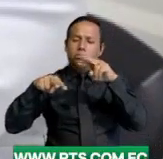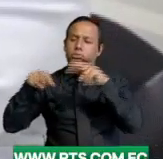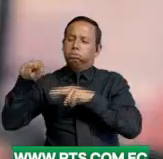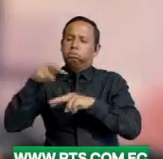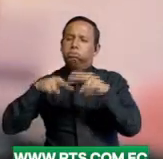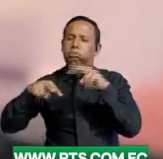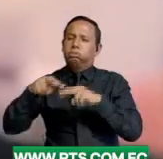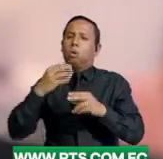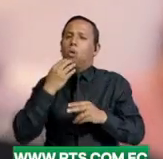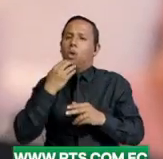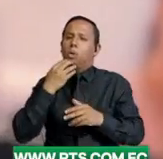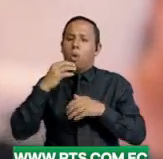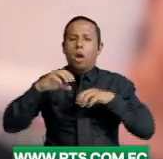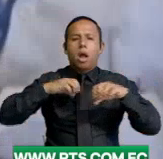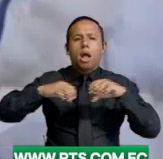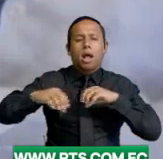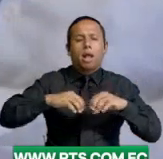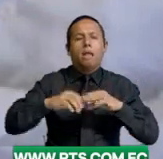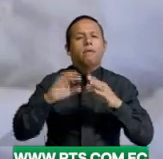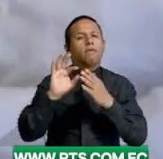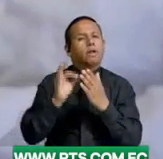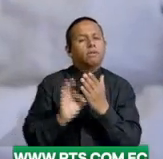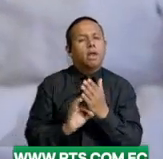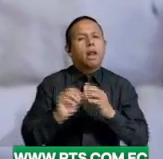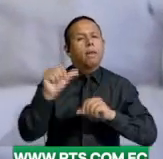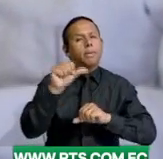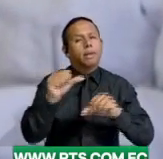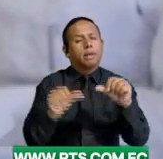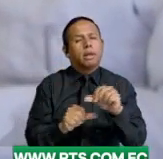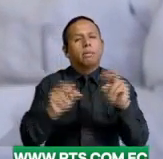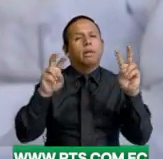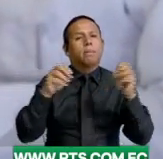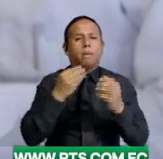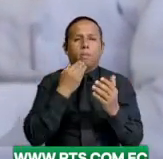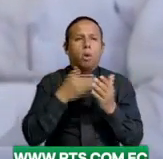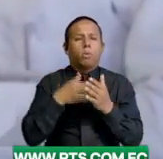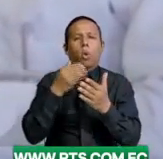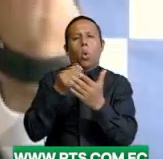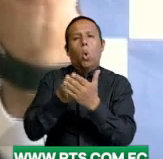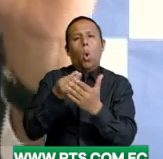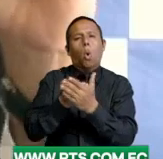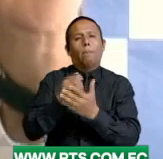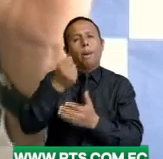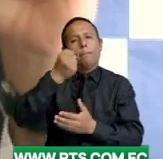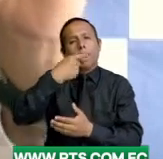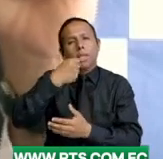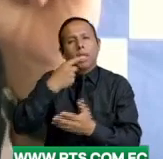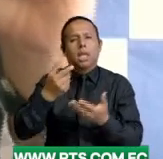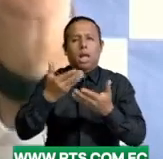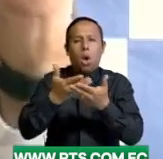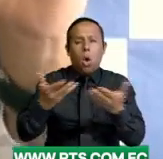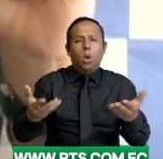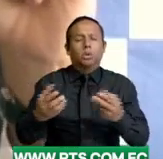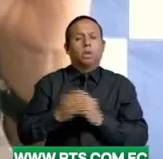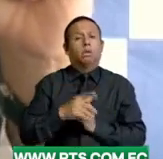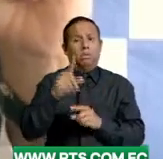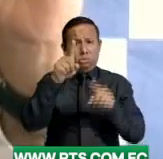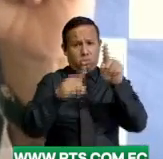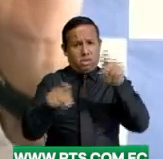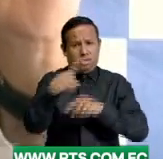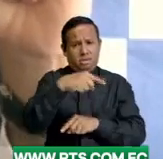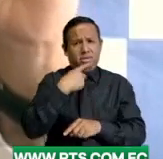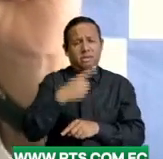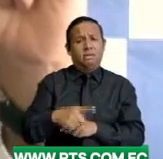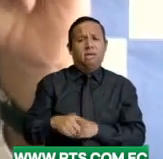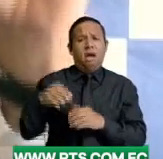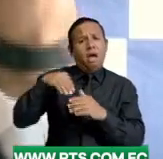de todas las gestiones financieras y administrativas, como por ejemplo, la compra de medicinas e insumos. Muchos de ustedes se quejan de la corrupción que ha habido dentro de